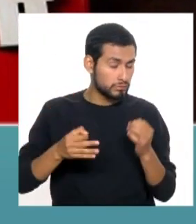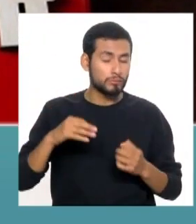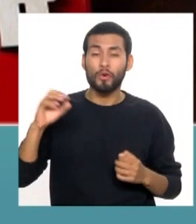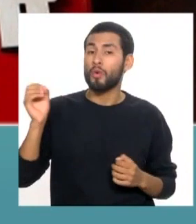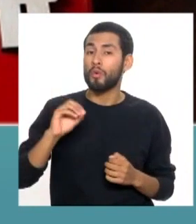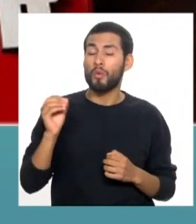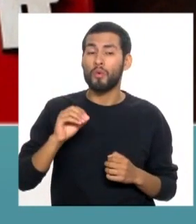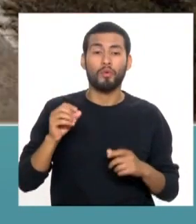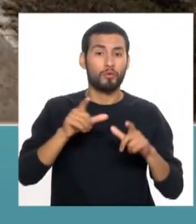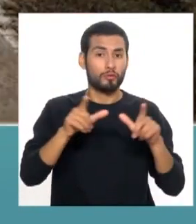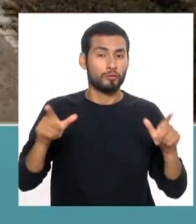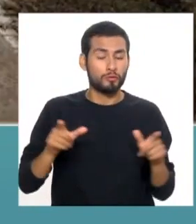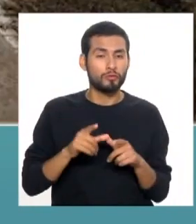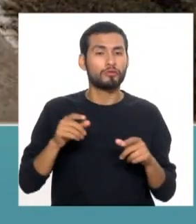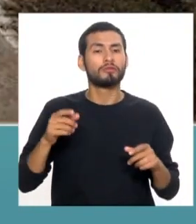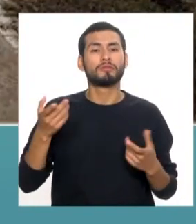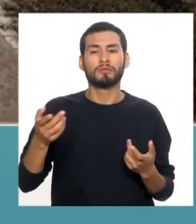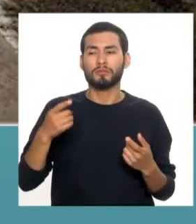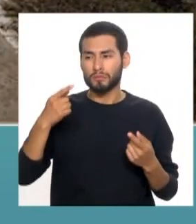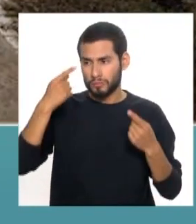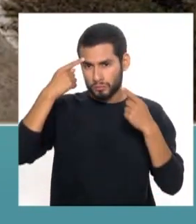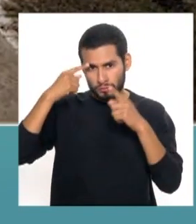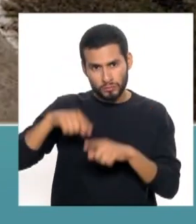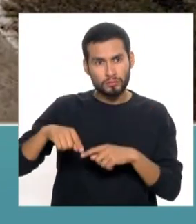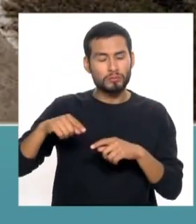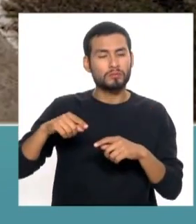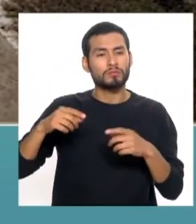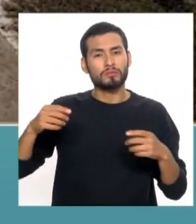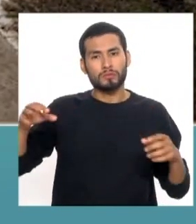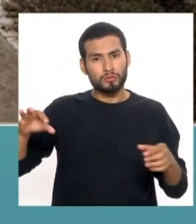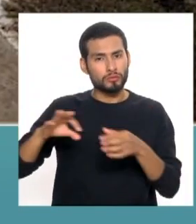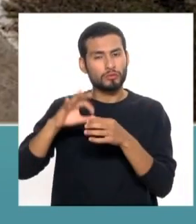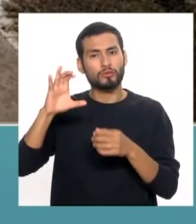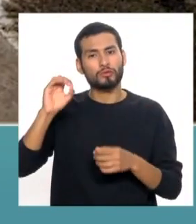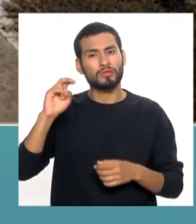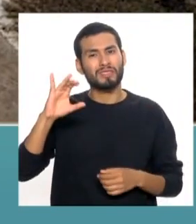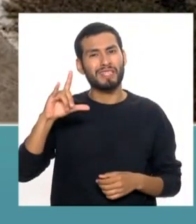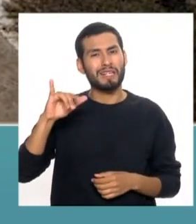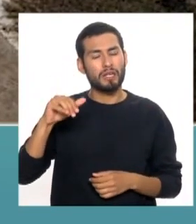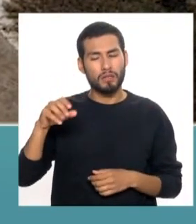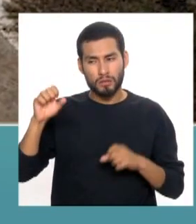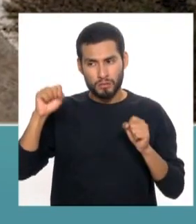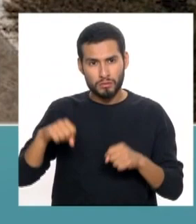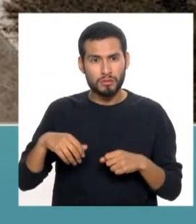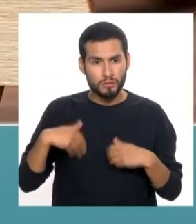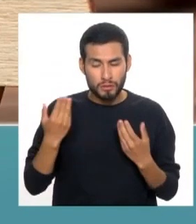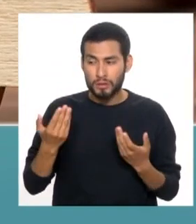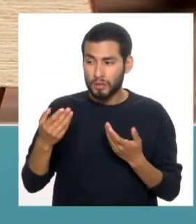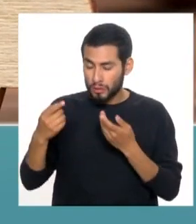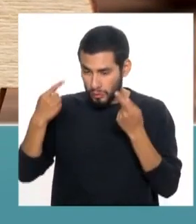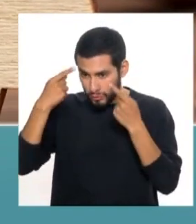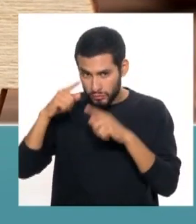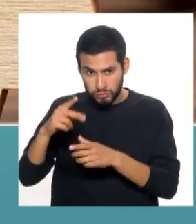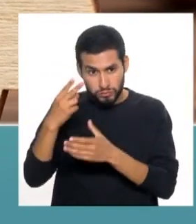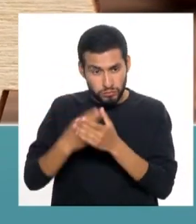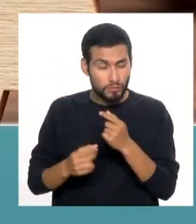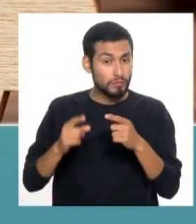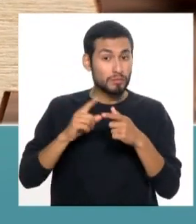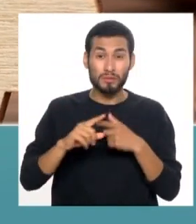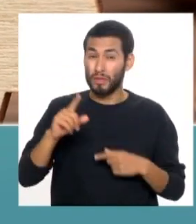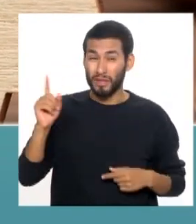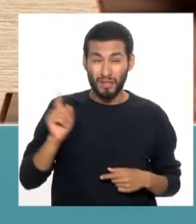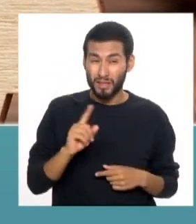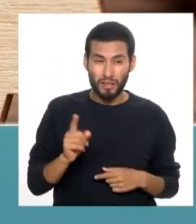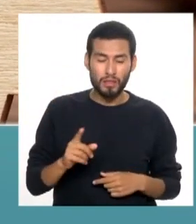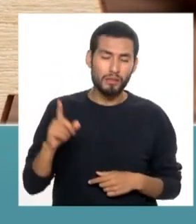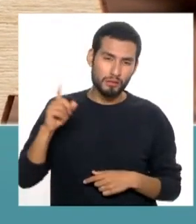a través de un centro de conciliación, ¿no? Se puede realizar, que es un poco más rápido y más eficaz cuando hay acuerdo entre las partes. Pero cuando no los hay,